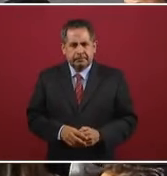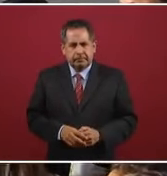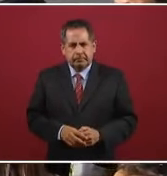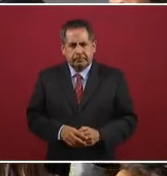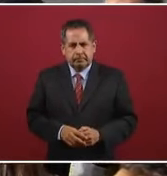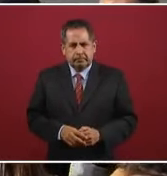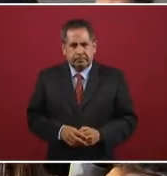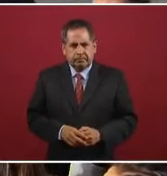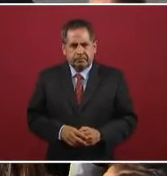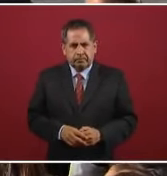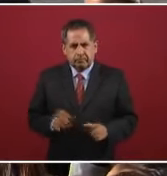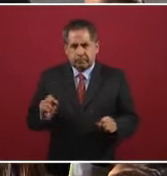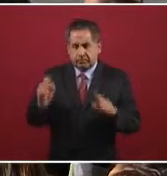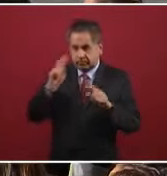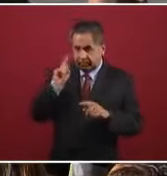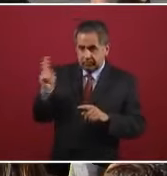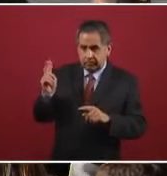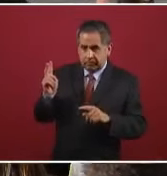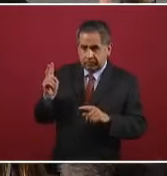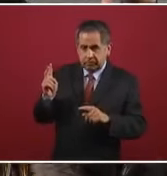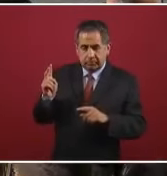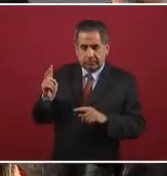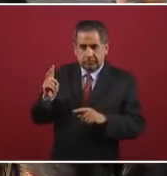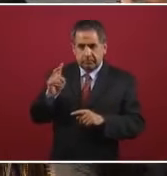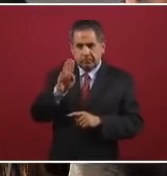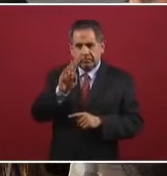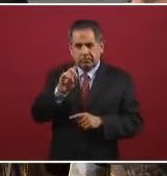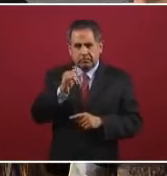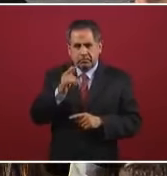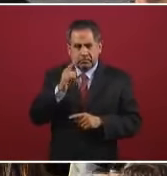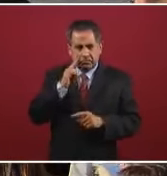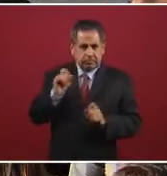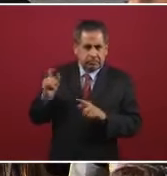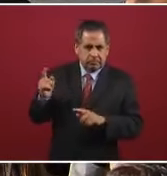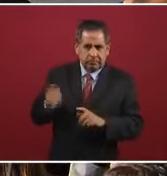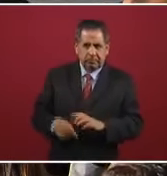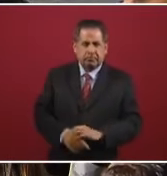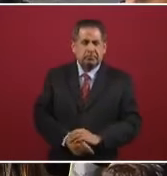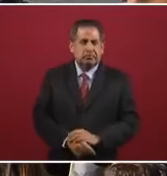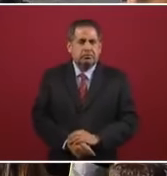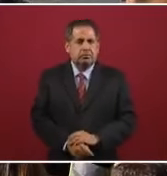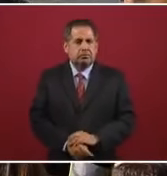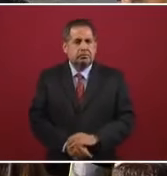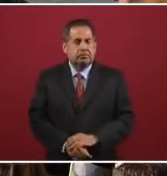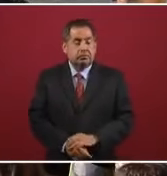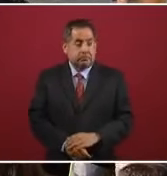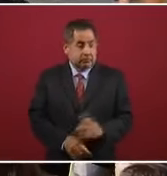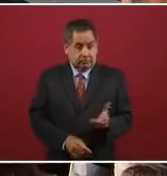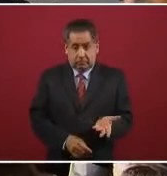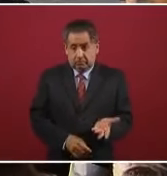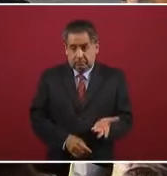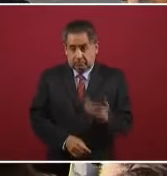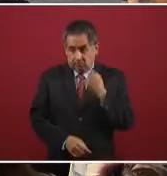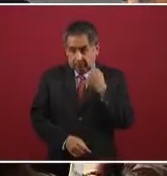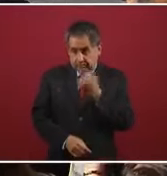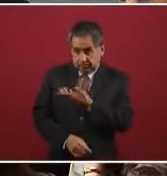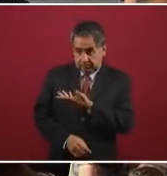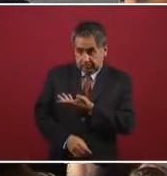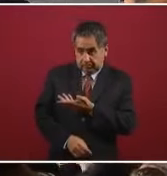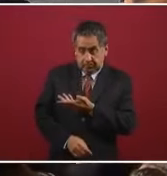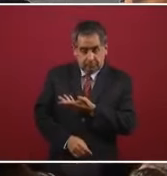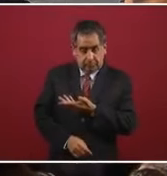se trata, pon la bodega. Miren, ya es un asunto